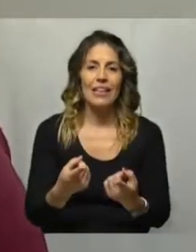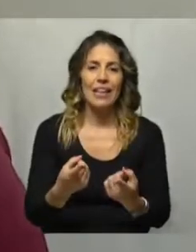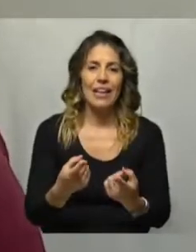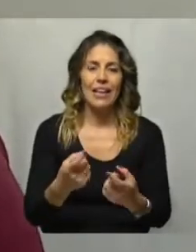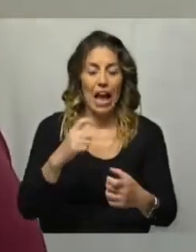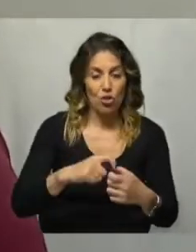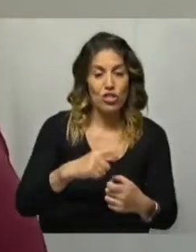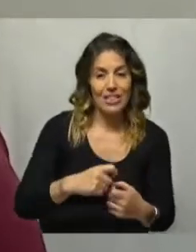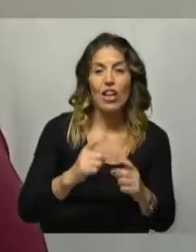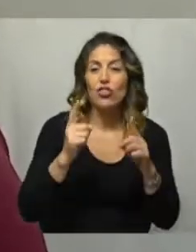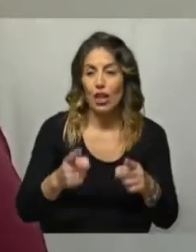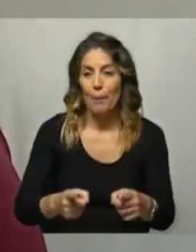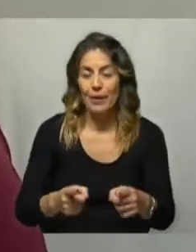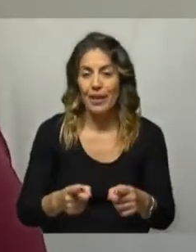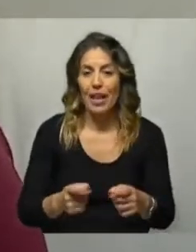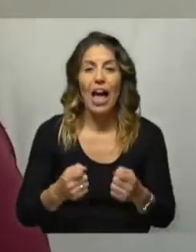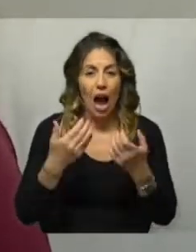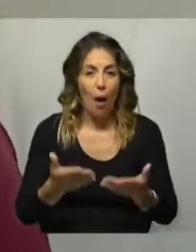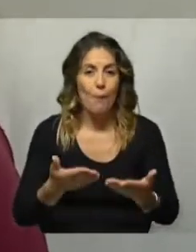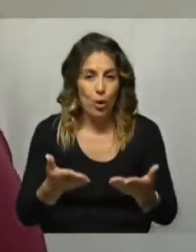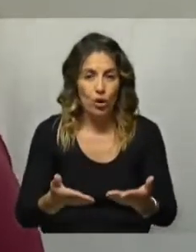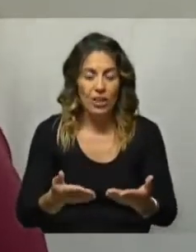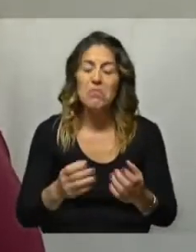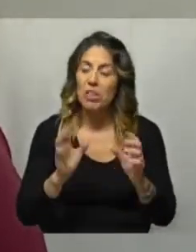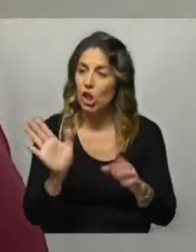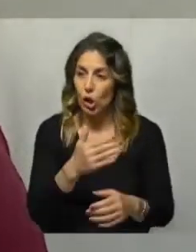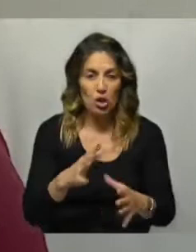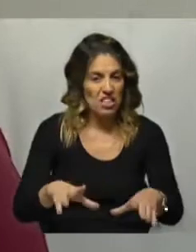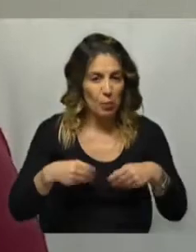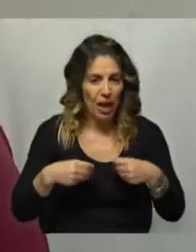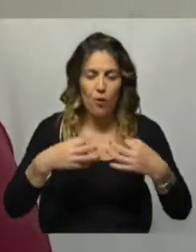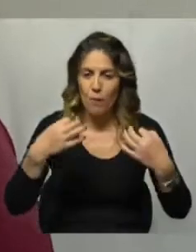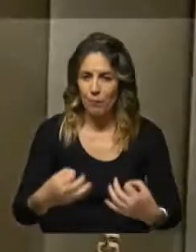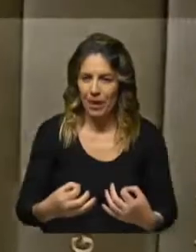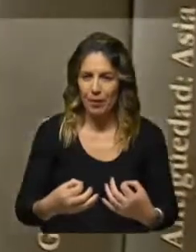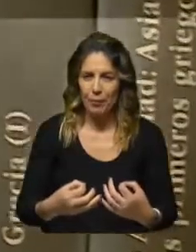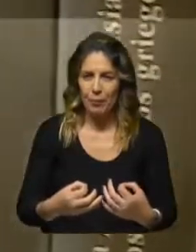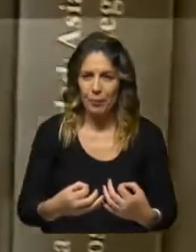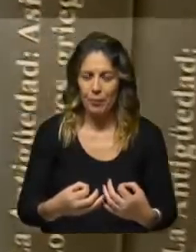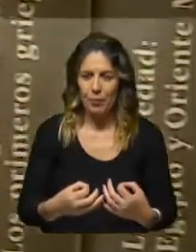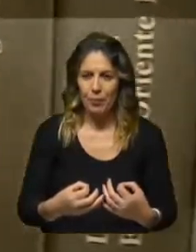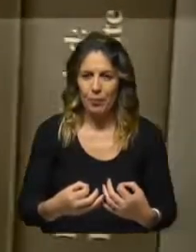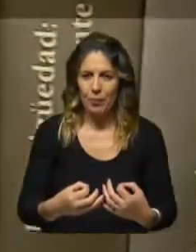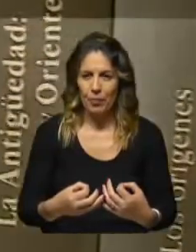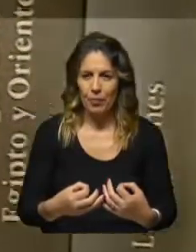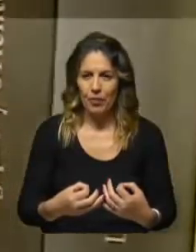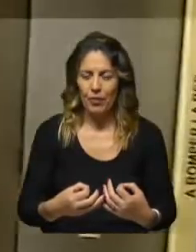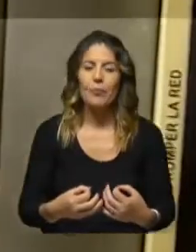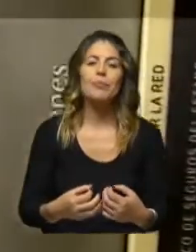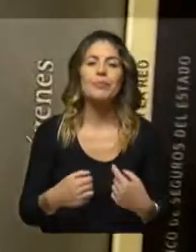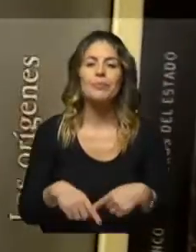a sindicatos, y fue de muy buena receptividad todo lo que fue el llamado de pedir